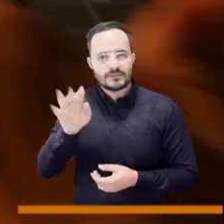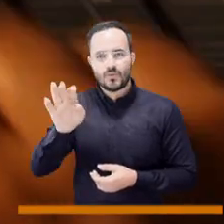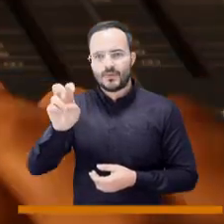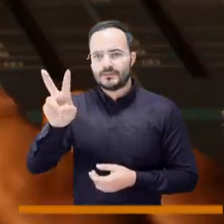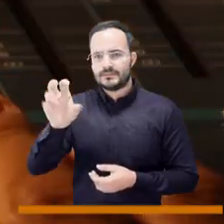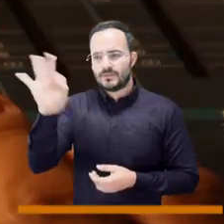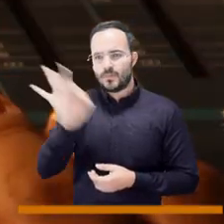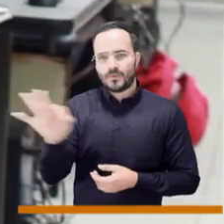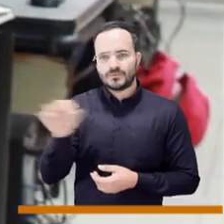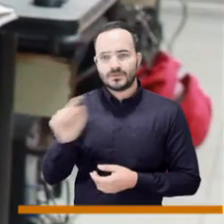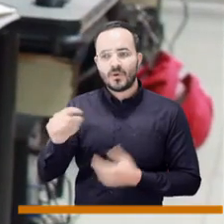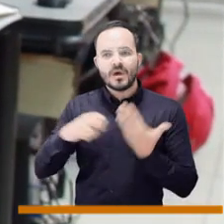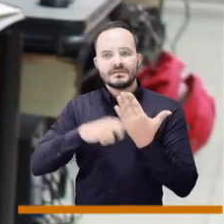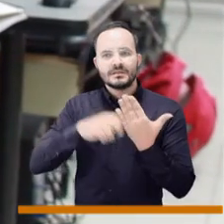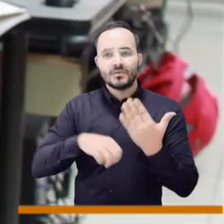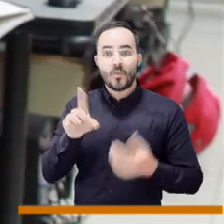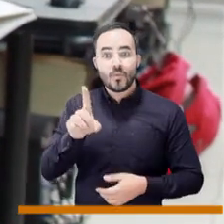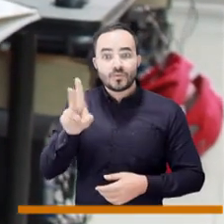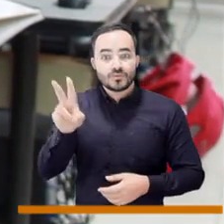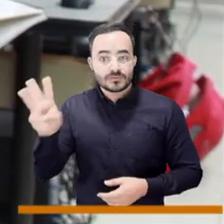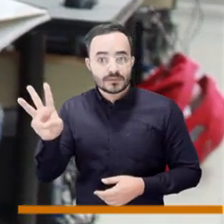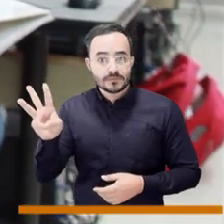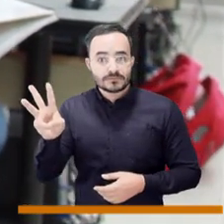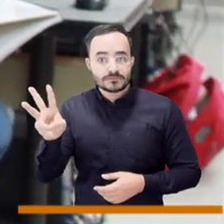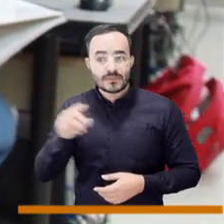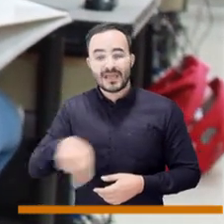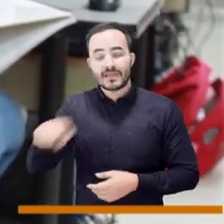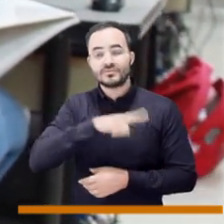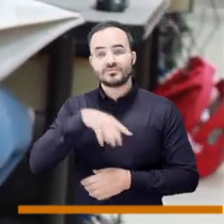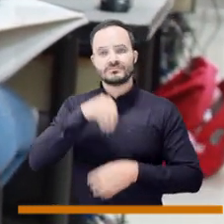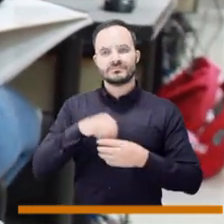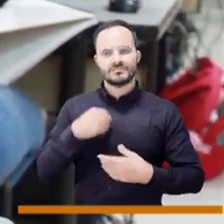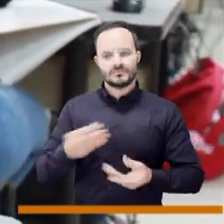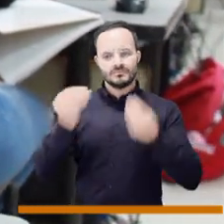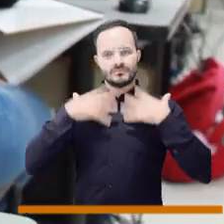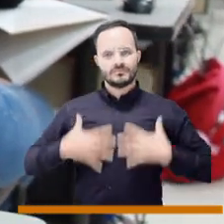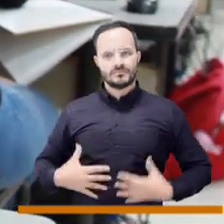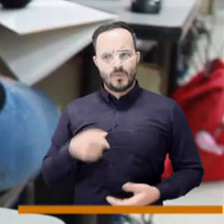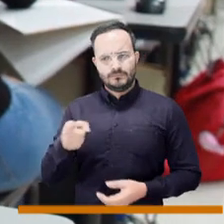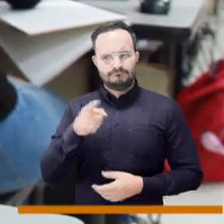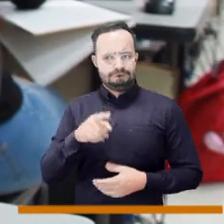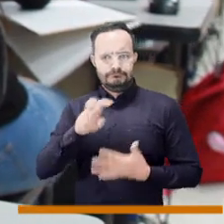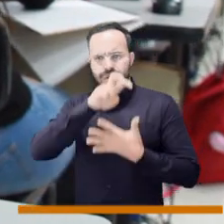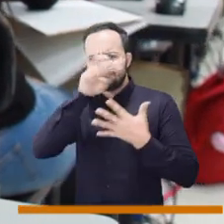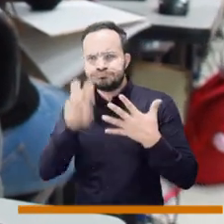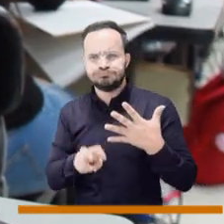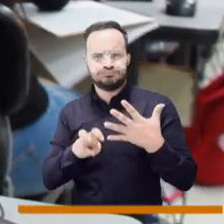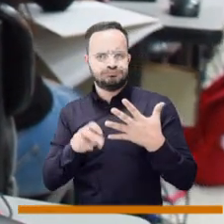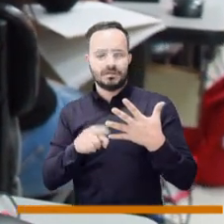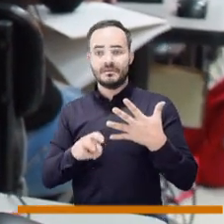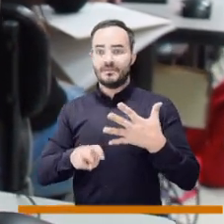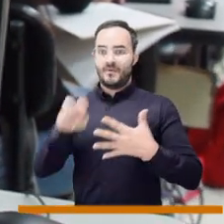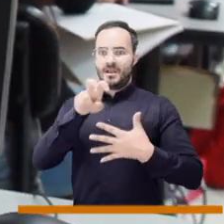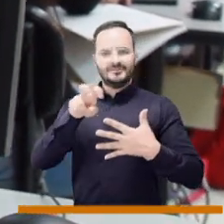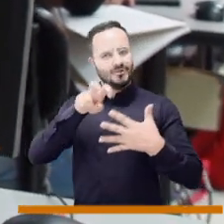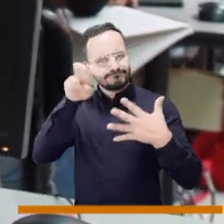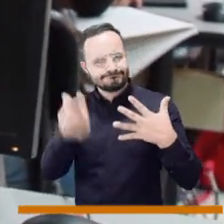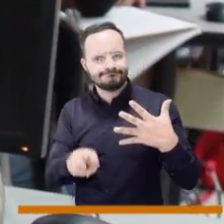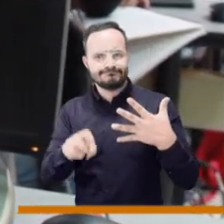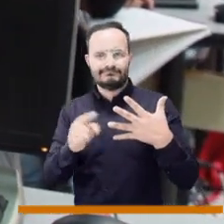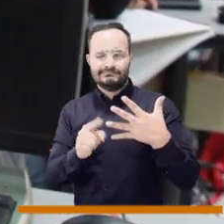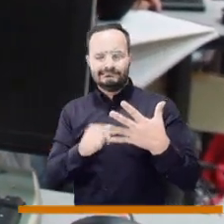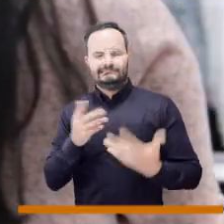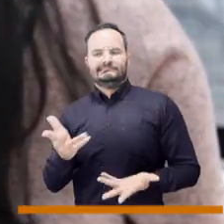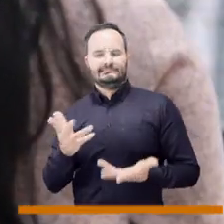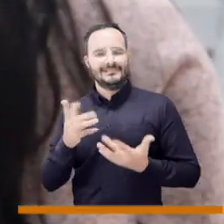para ser más preciso. Estratos socioeconómicos 1, 2 y 3, con unos niveles precedentes realmente muy, muy bajos. Y yo creo que